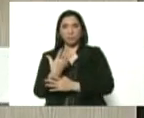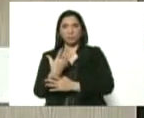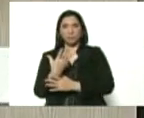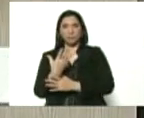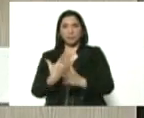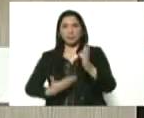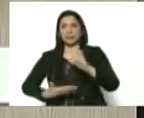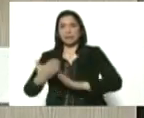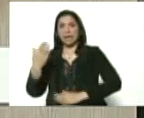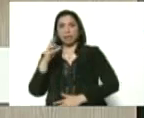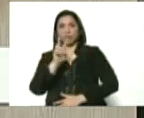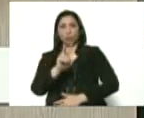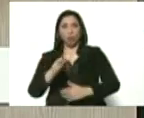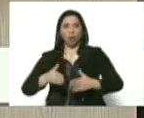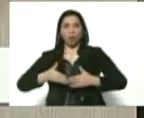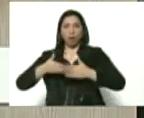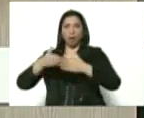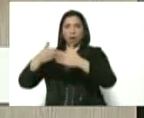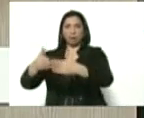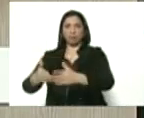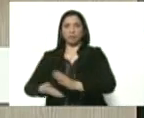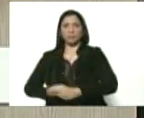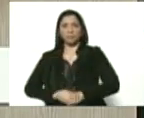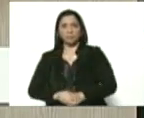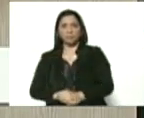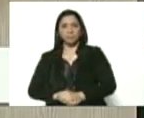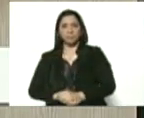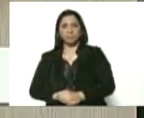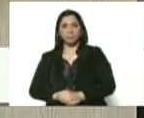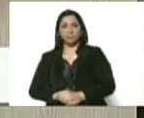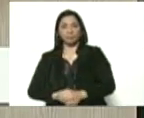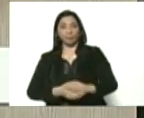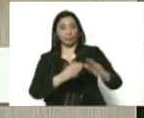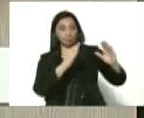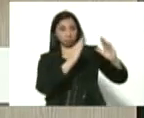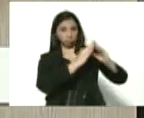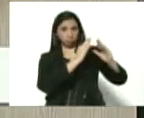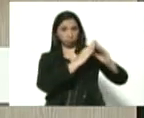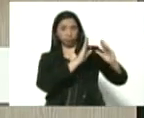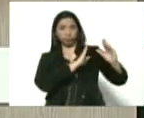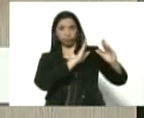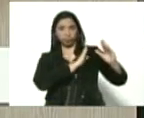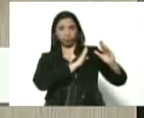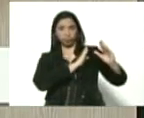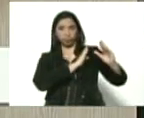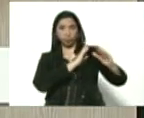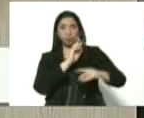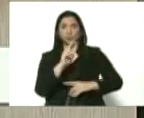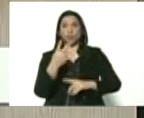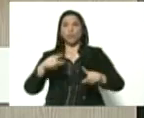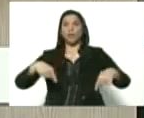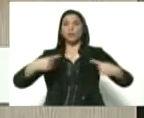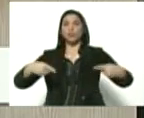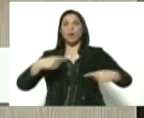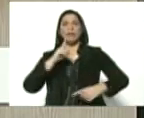dos lanchas desde la finca de este señor Doble